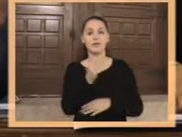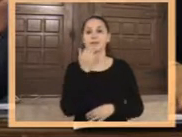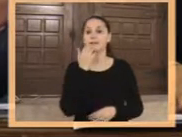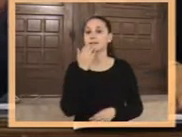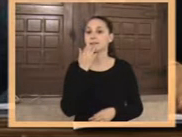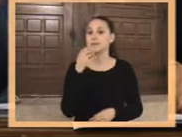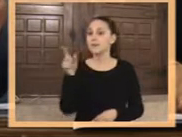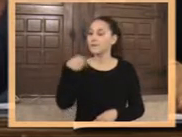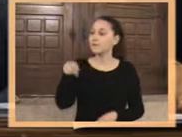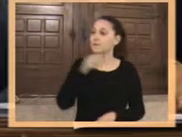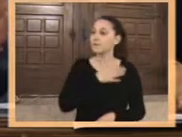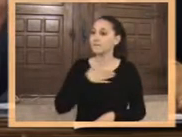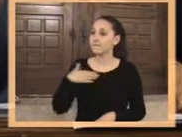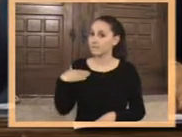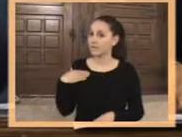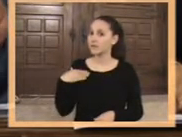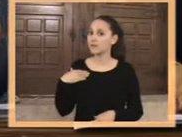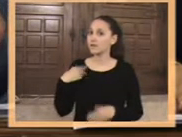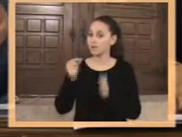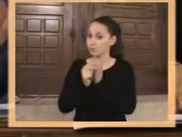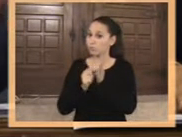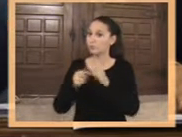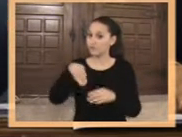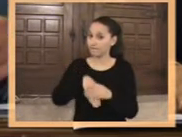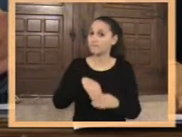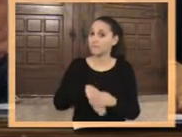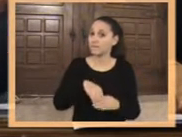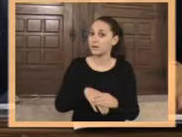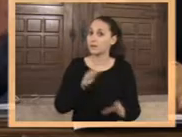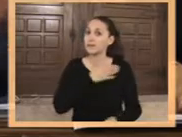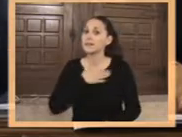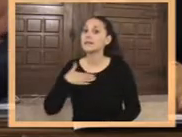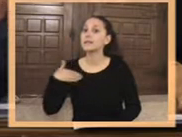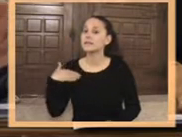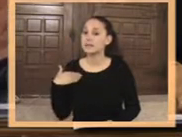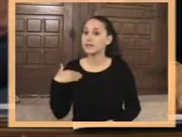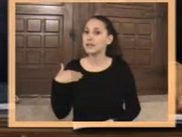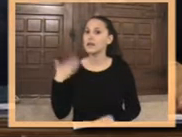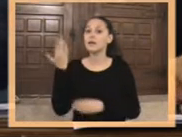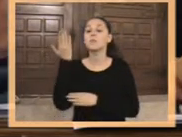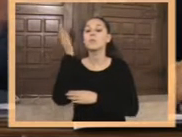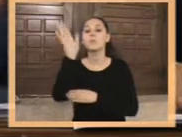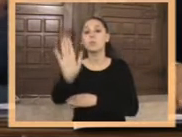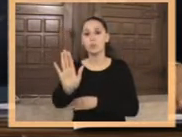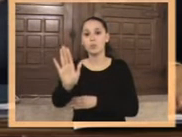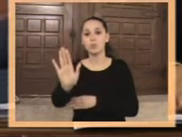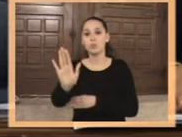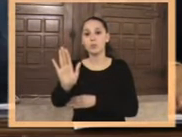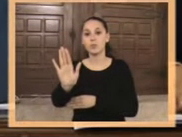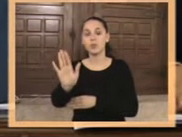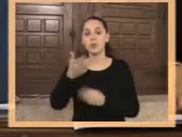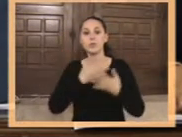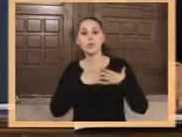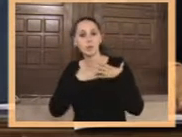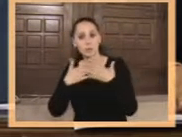les gustaría meter algún otro aspecto, sean valientes y presenten una moción modificando el IBI en los aspectos que